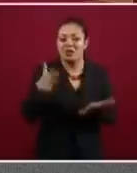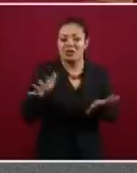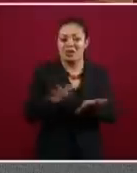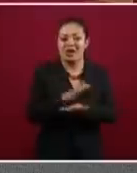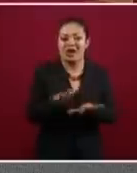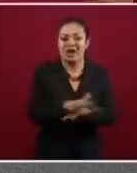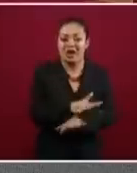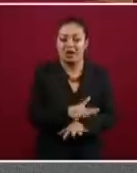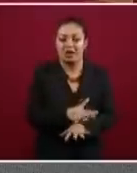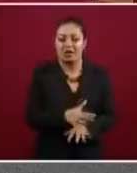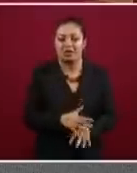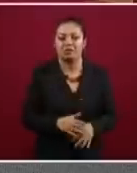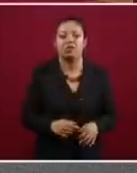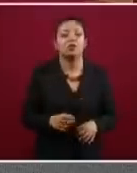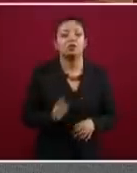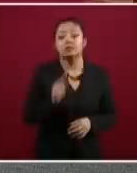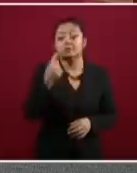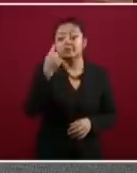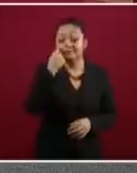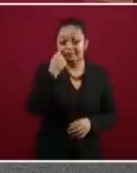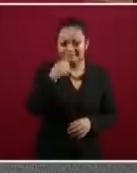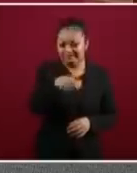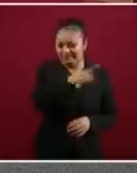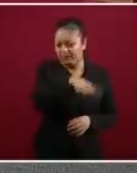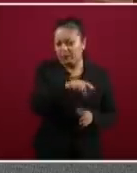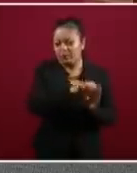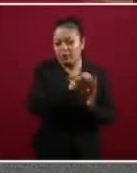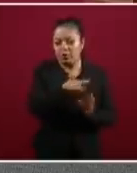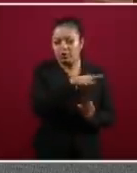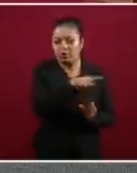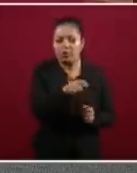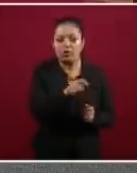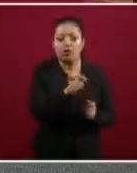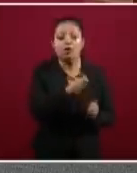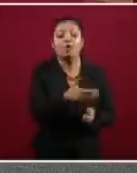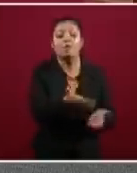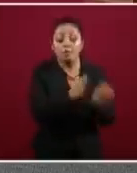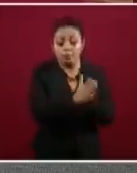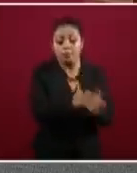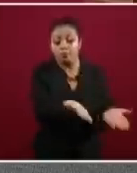No es que, a ver, agricultura, me tienes que dar.